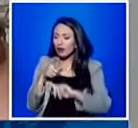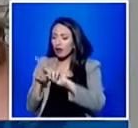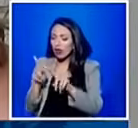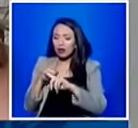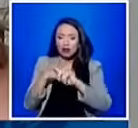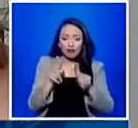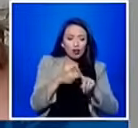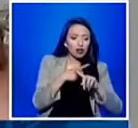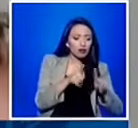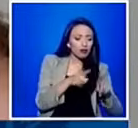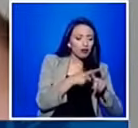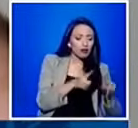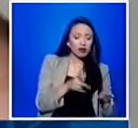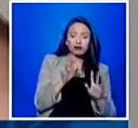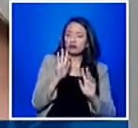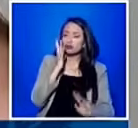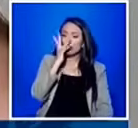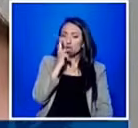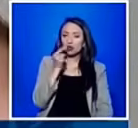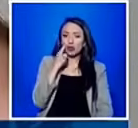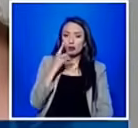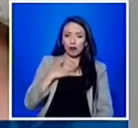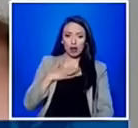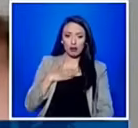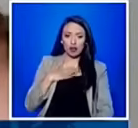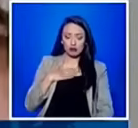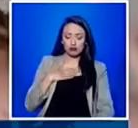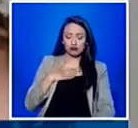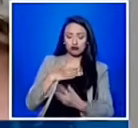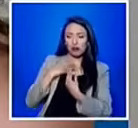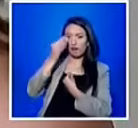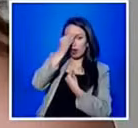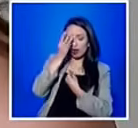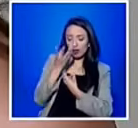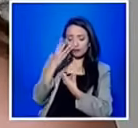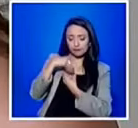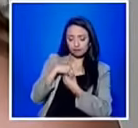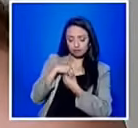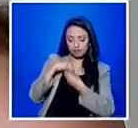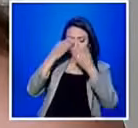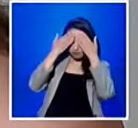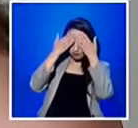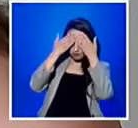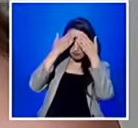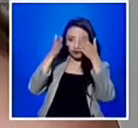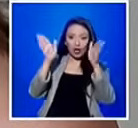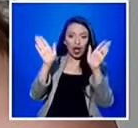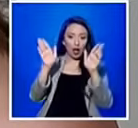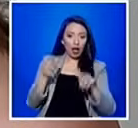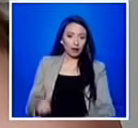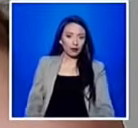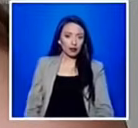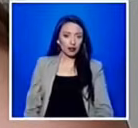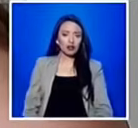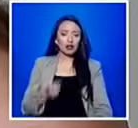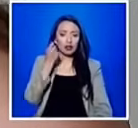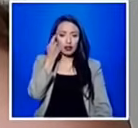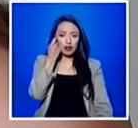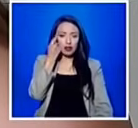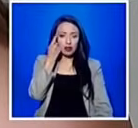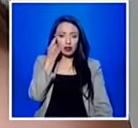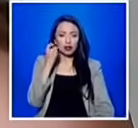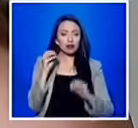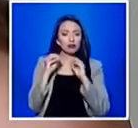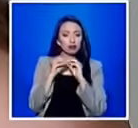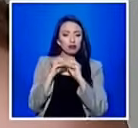realidades, ha sido tan enriquecedor para mí que te abre, digamos, la mentalidad y te hace dar cuenta de que hay mucho